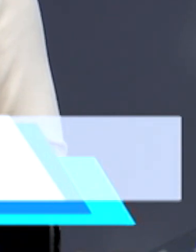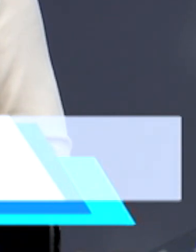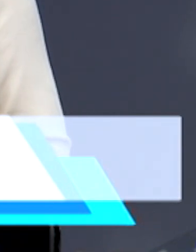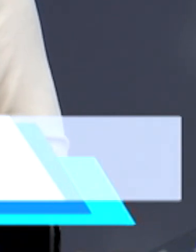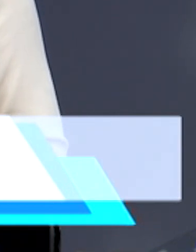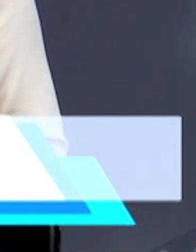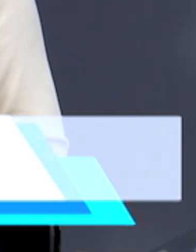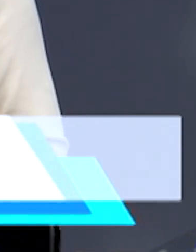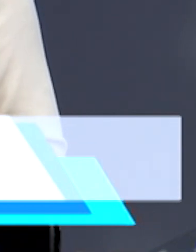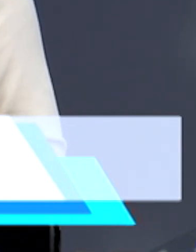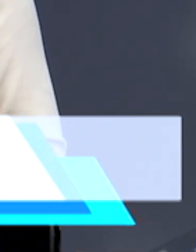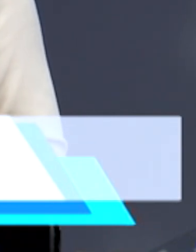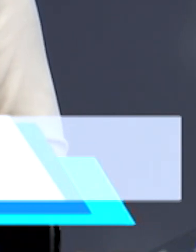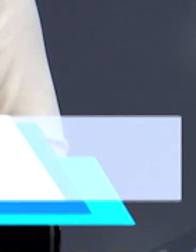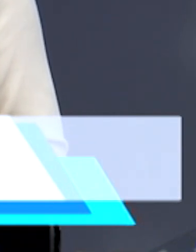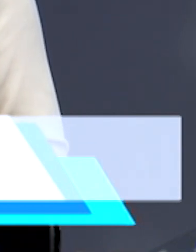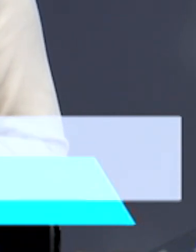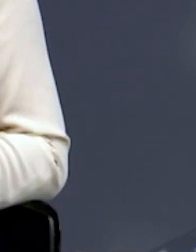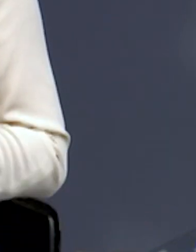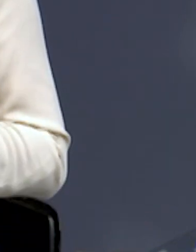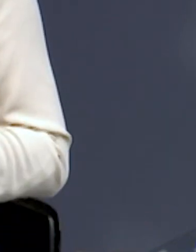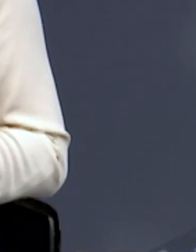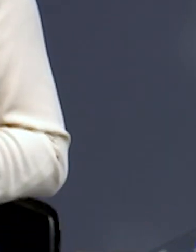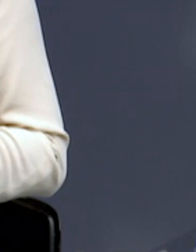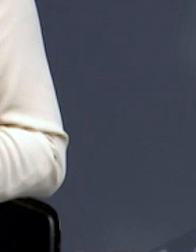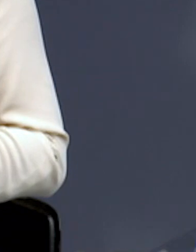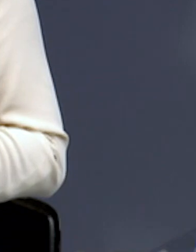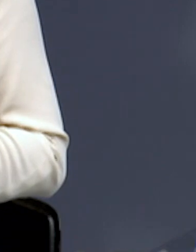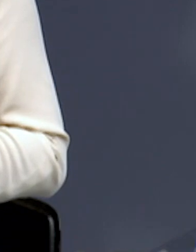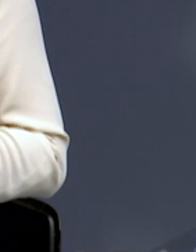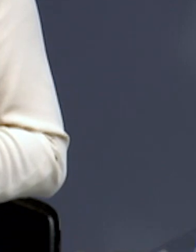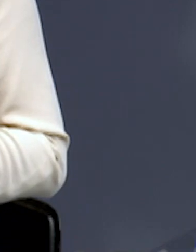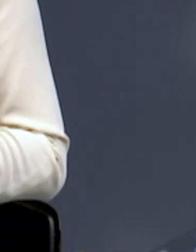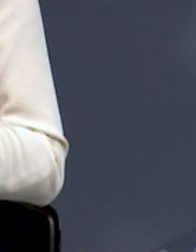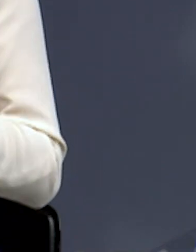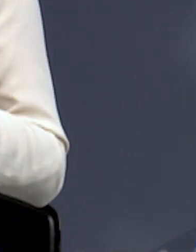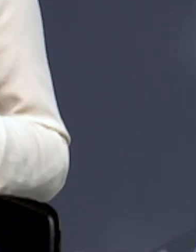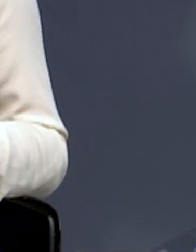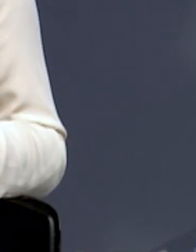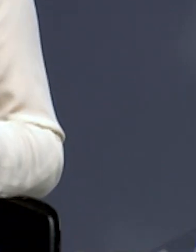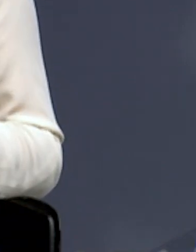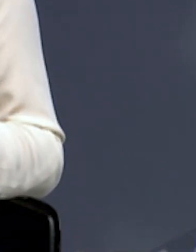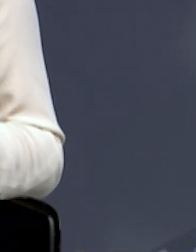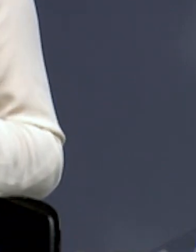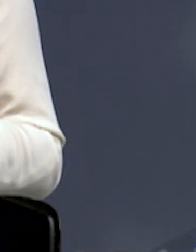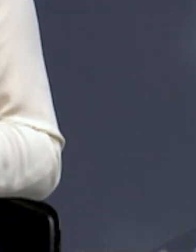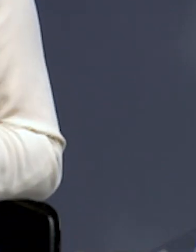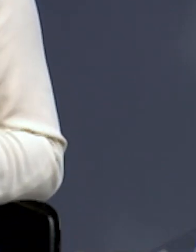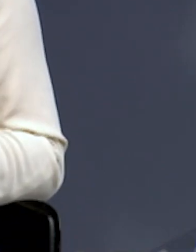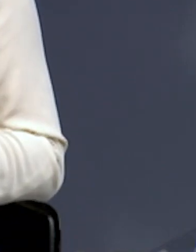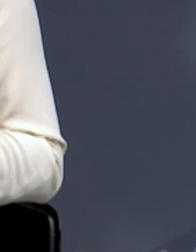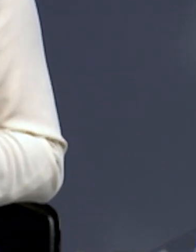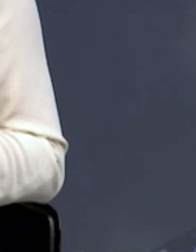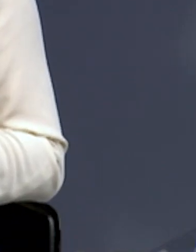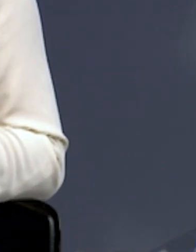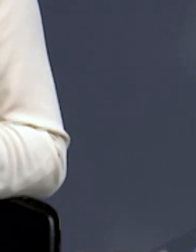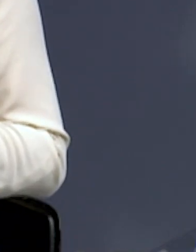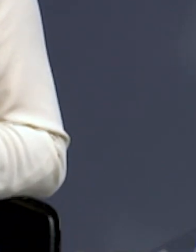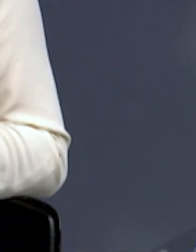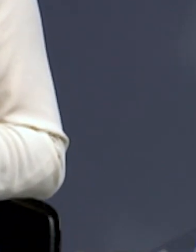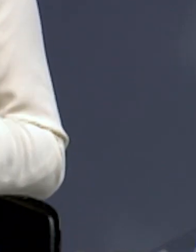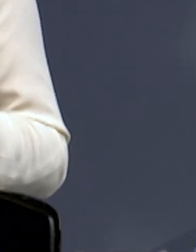próximo 15 de agosto, el Día de la Madre. Fechas en que son celebradas por muchísimas personas, pero también